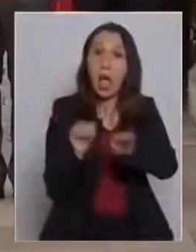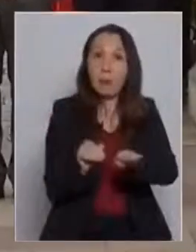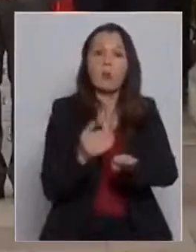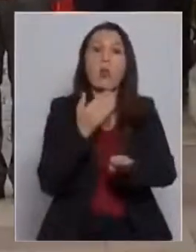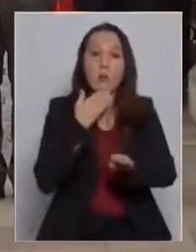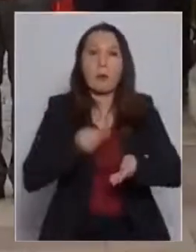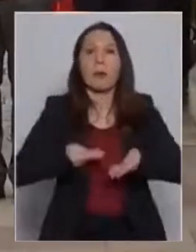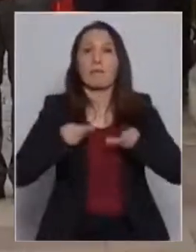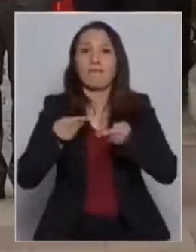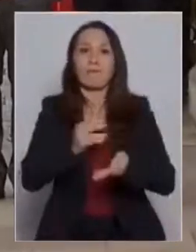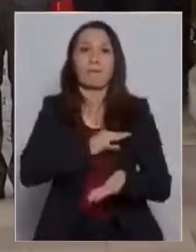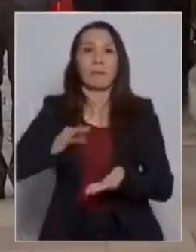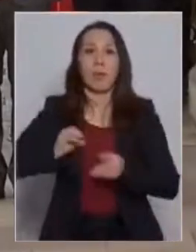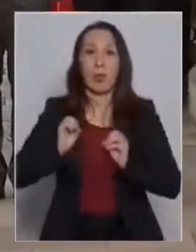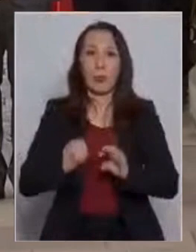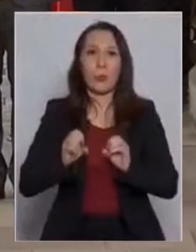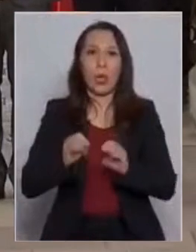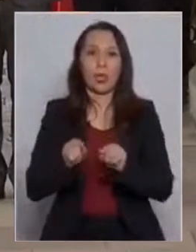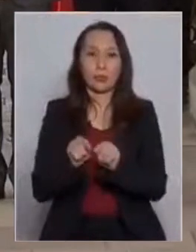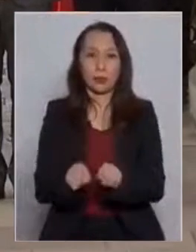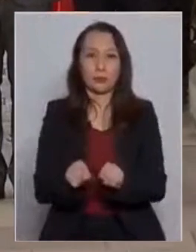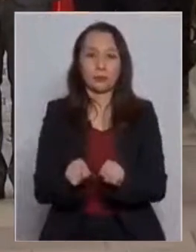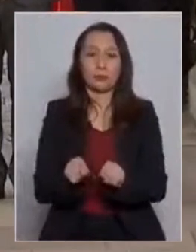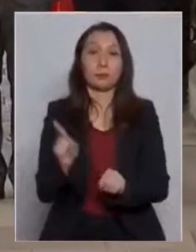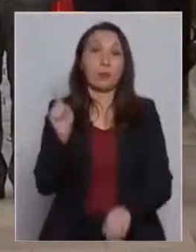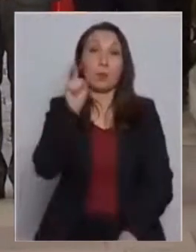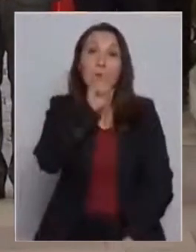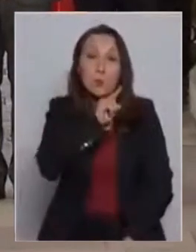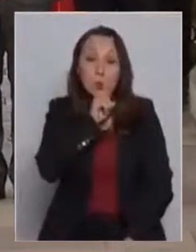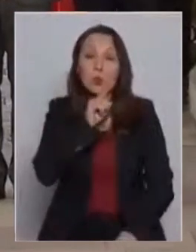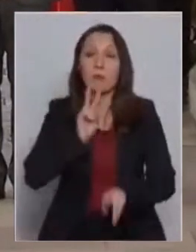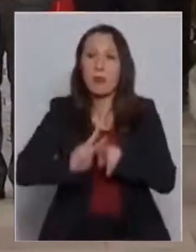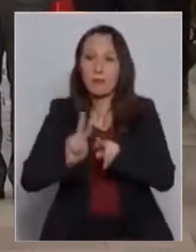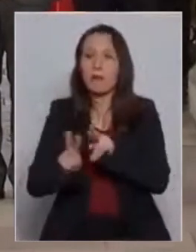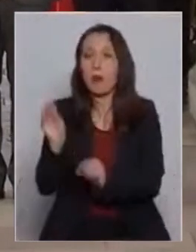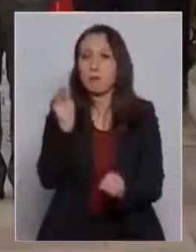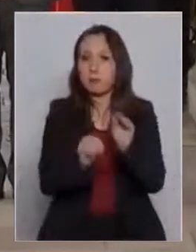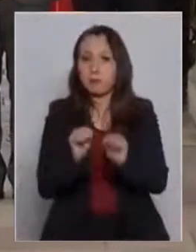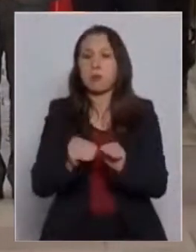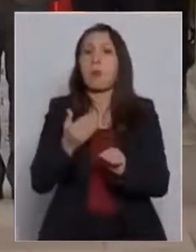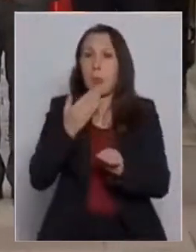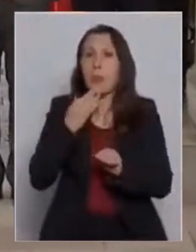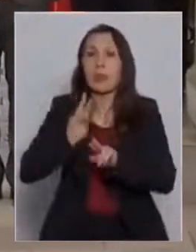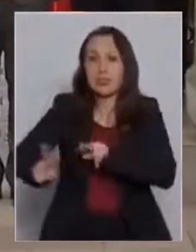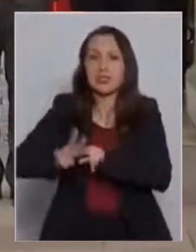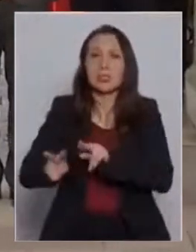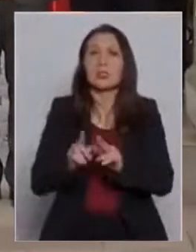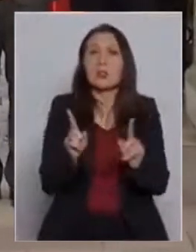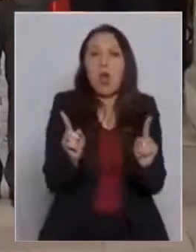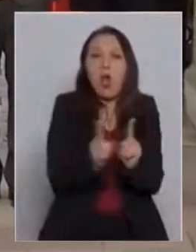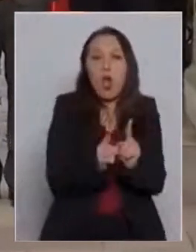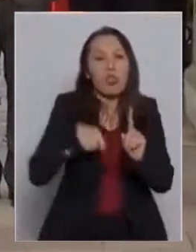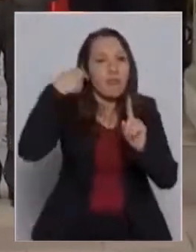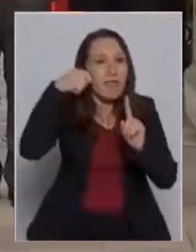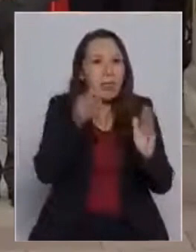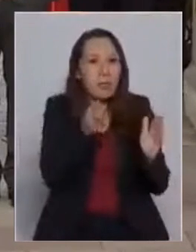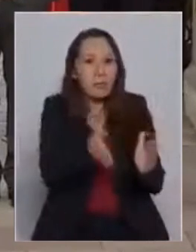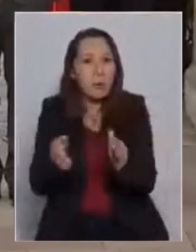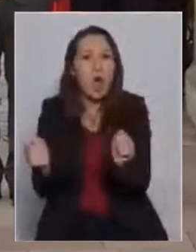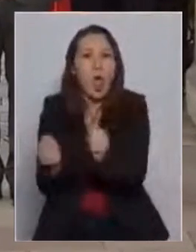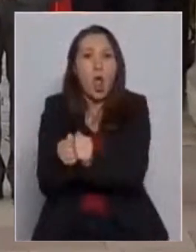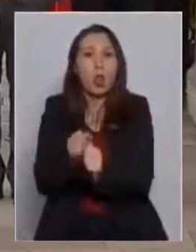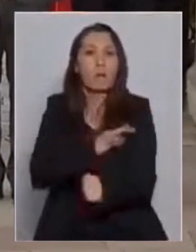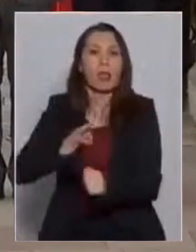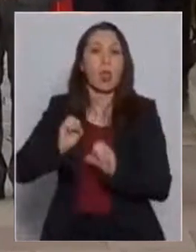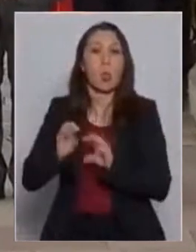Por último, vamos a elaborar y se están elaborando cápsulas con el Ministerio de Educación también y con los canales para poder